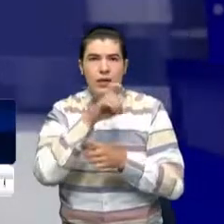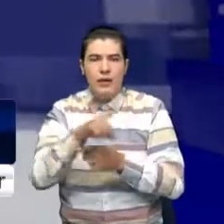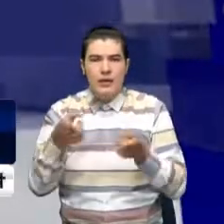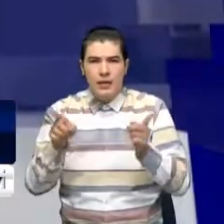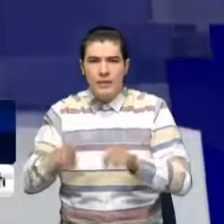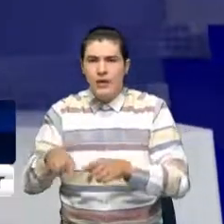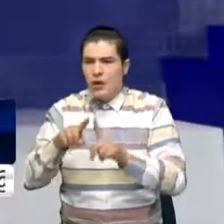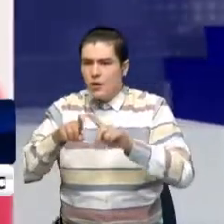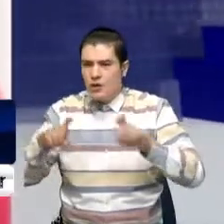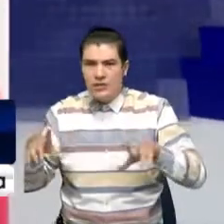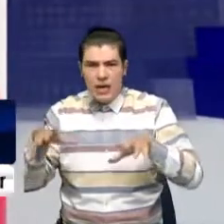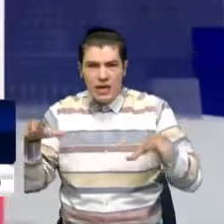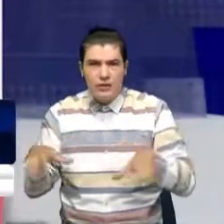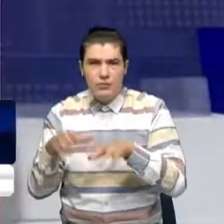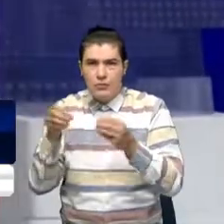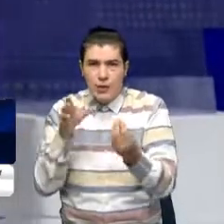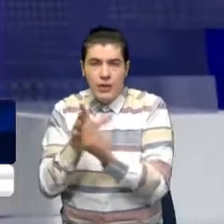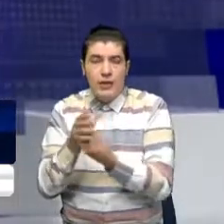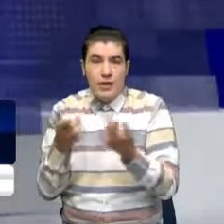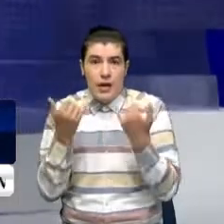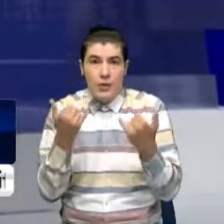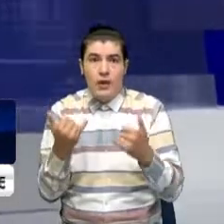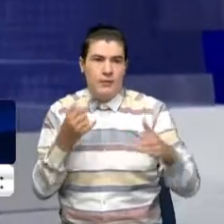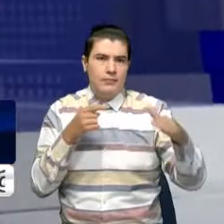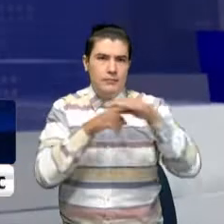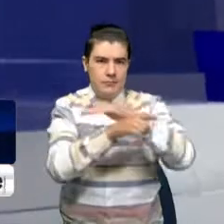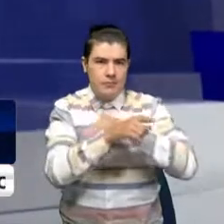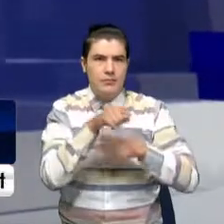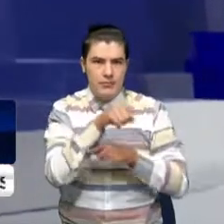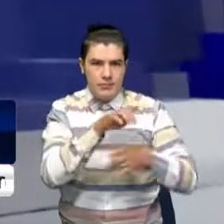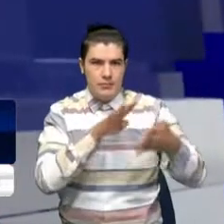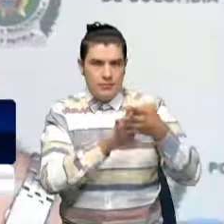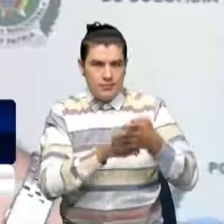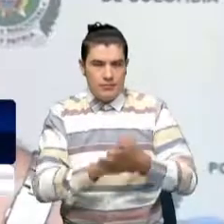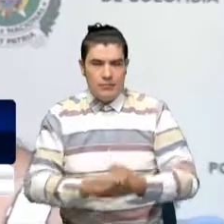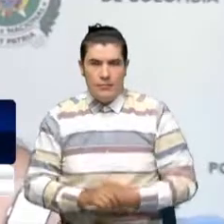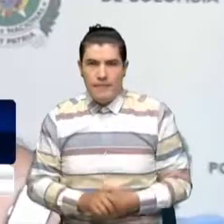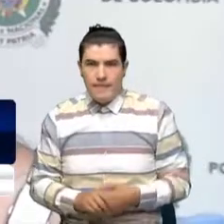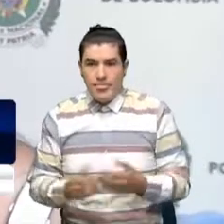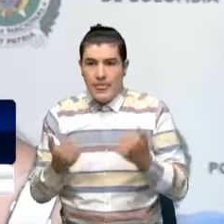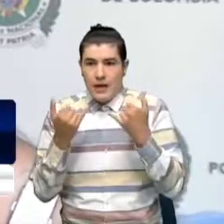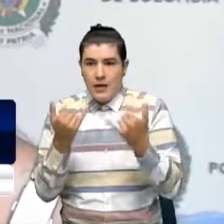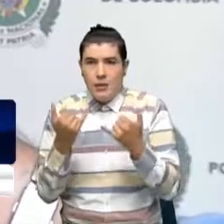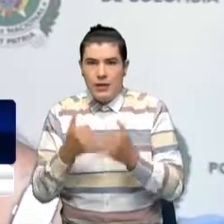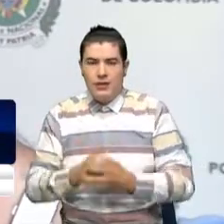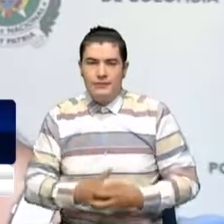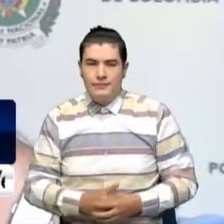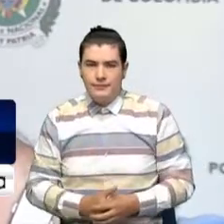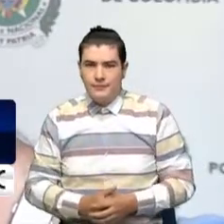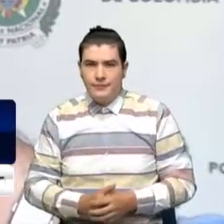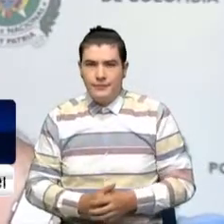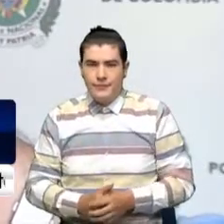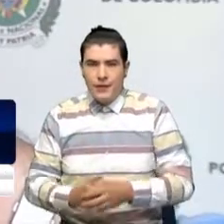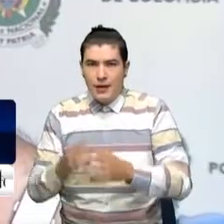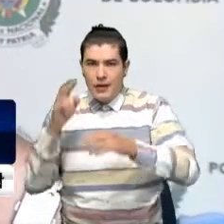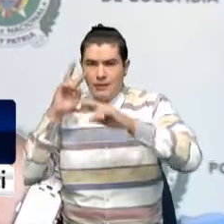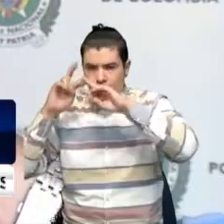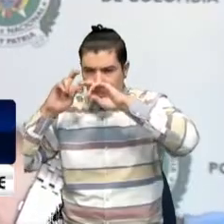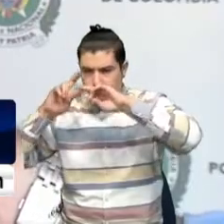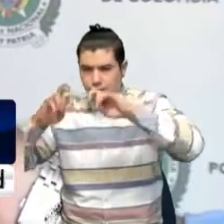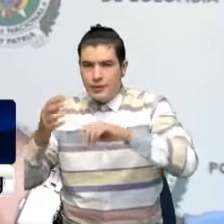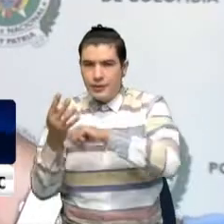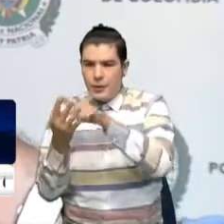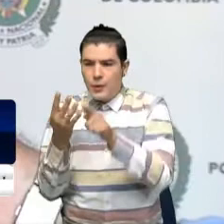dirigir y ahora por fuga de presos en ese momento el seguimiento está sobre cuatro detenidos que